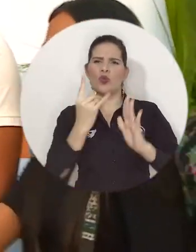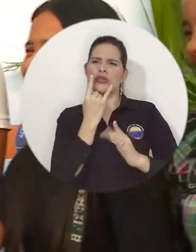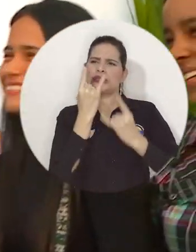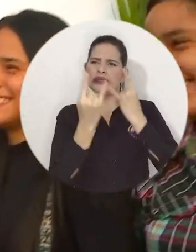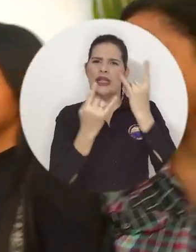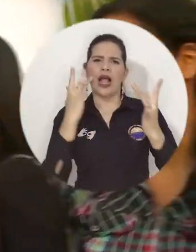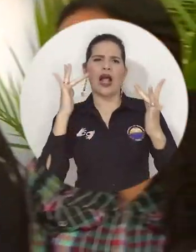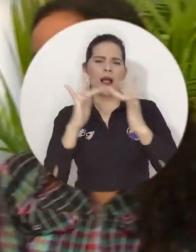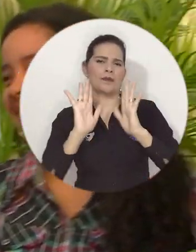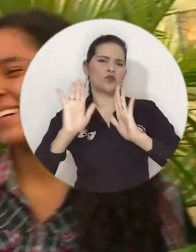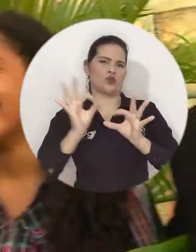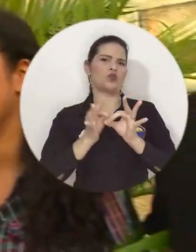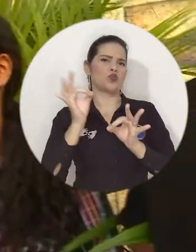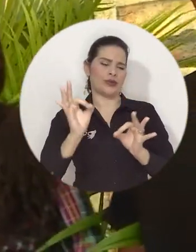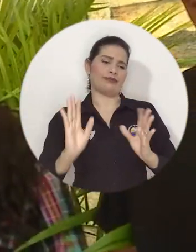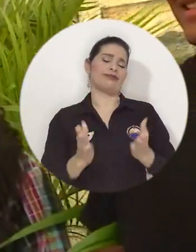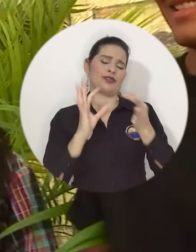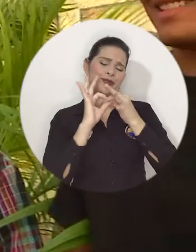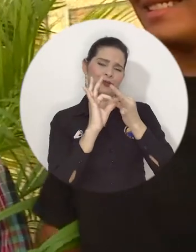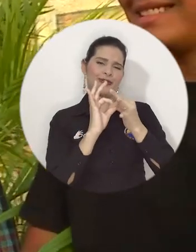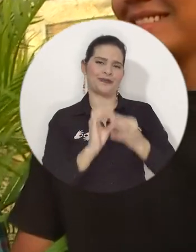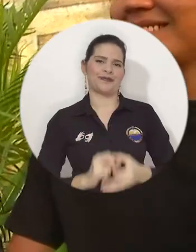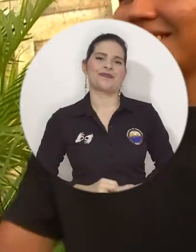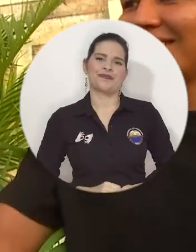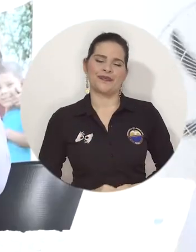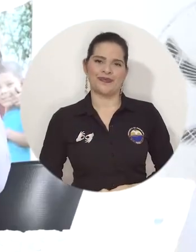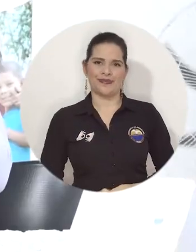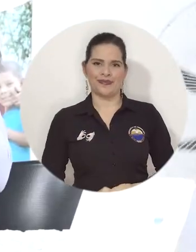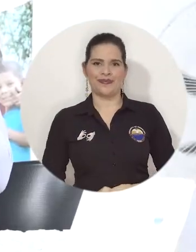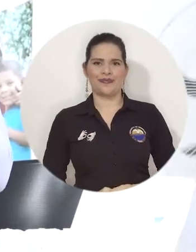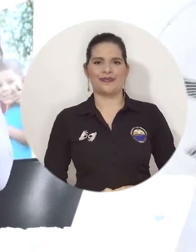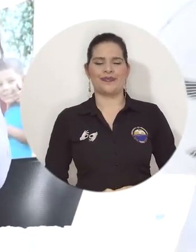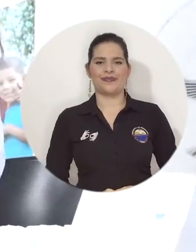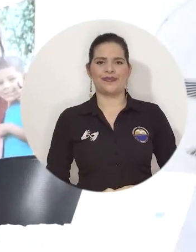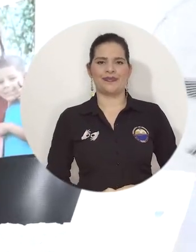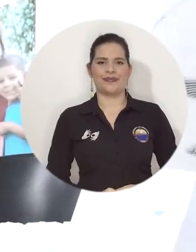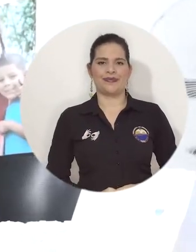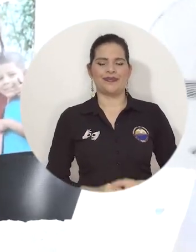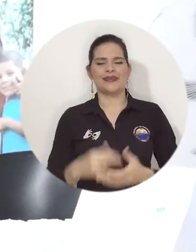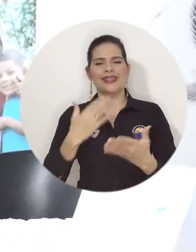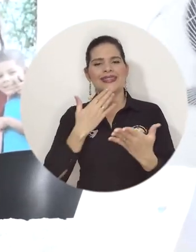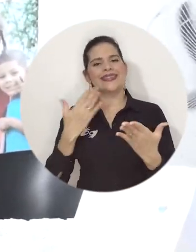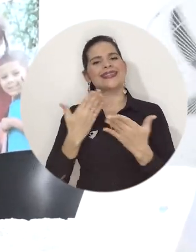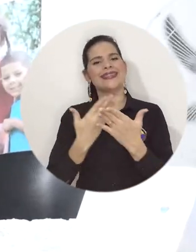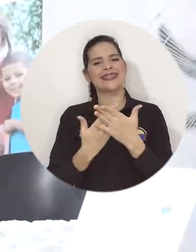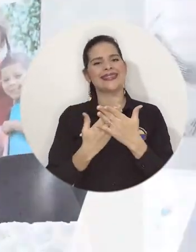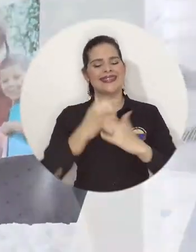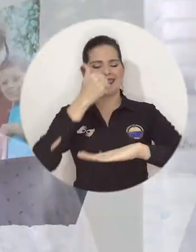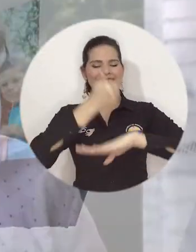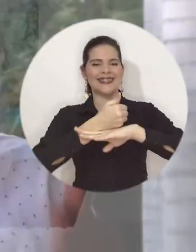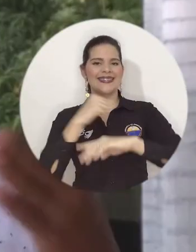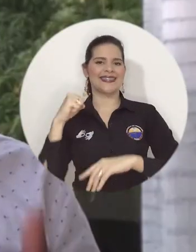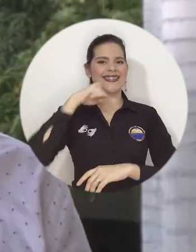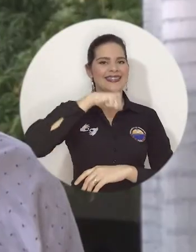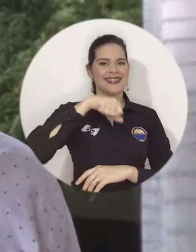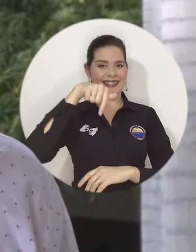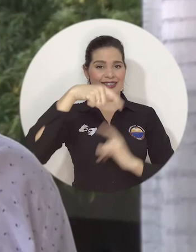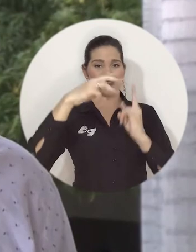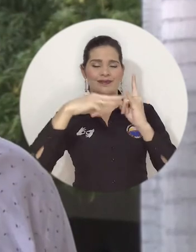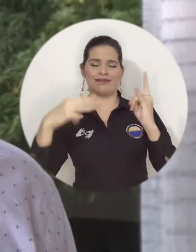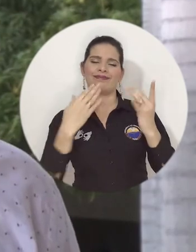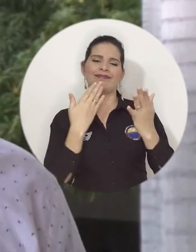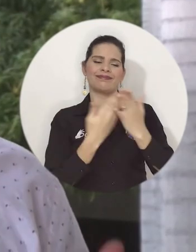municipio. Muchas gracias, doctor Pablo Vera, por ese interés de trabajar en conjunto por el desarrollo de las regiones. Se nota